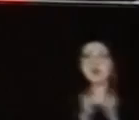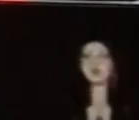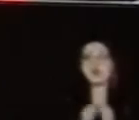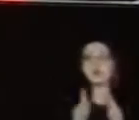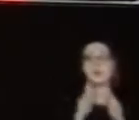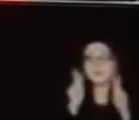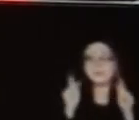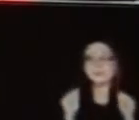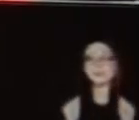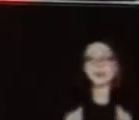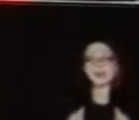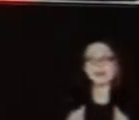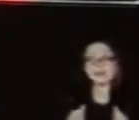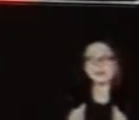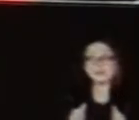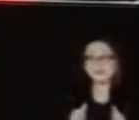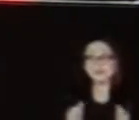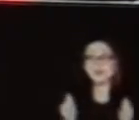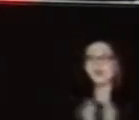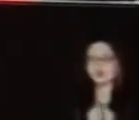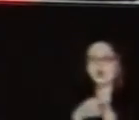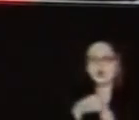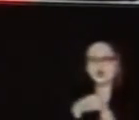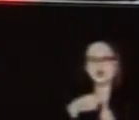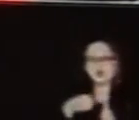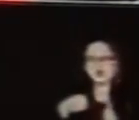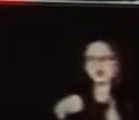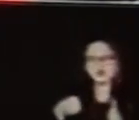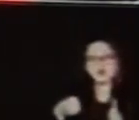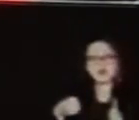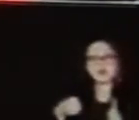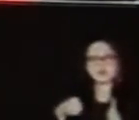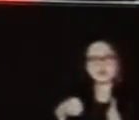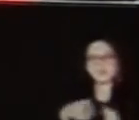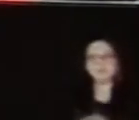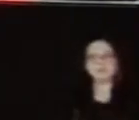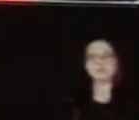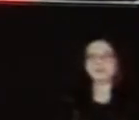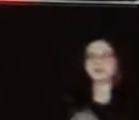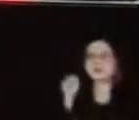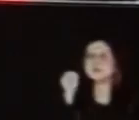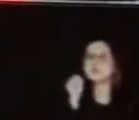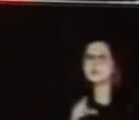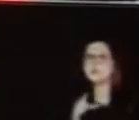pacífica y ordenada, pero al mismo tiempo